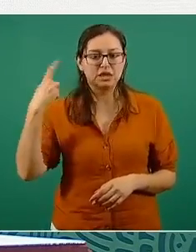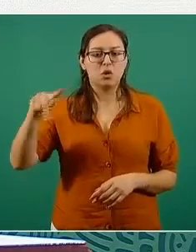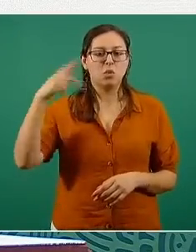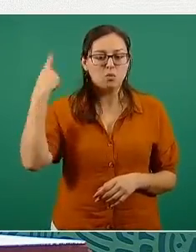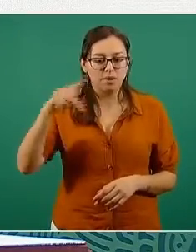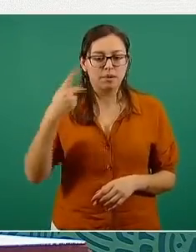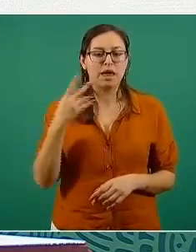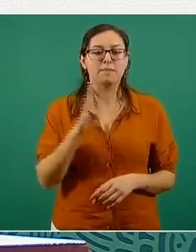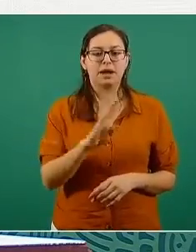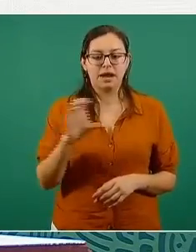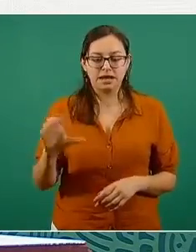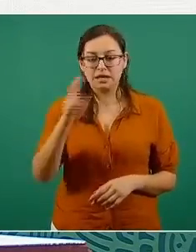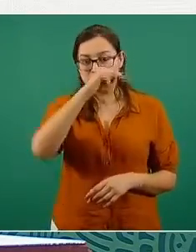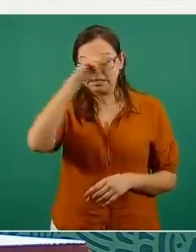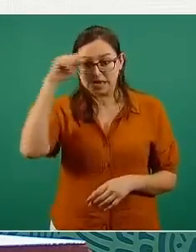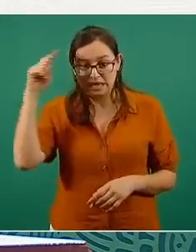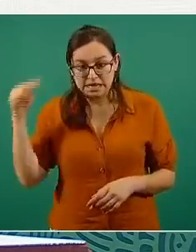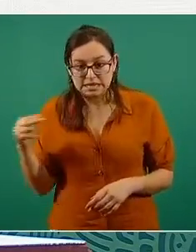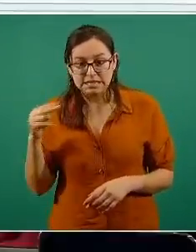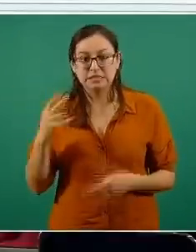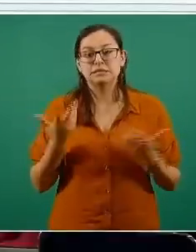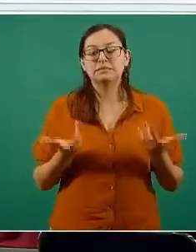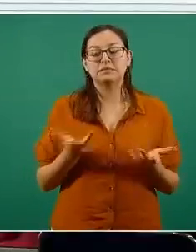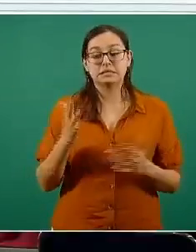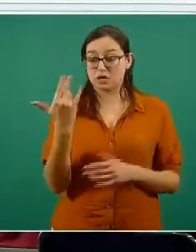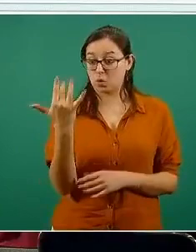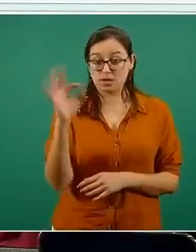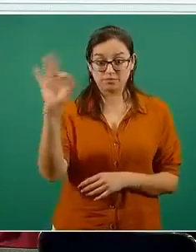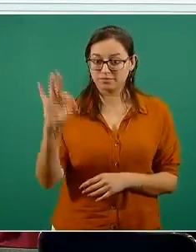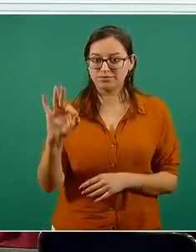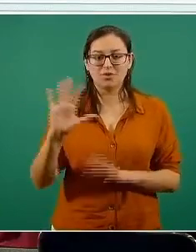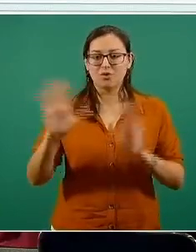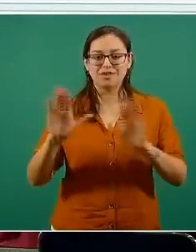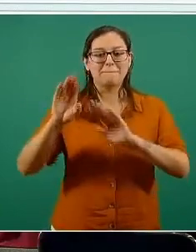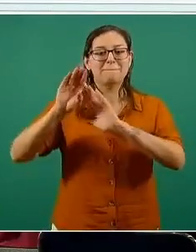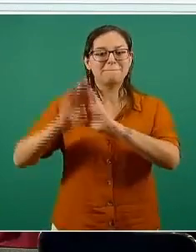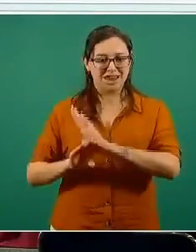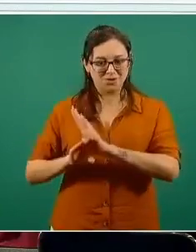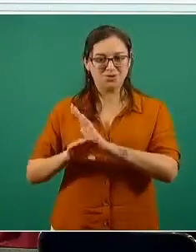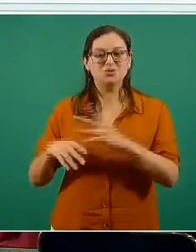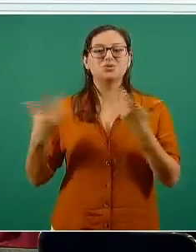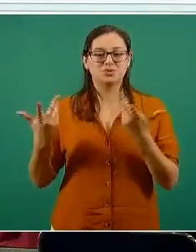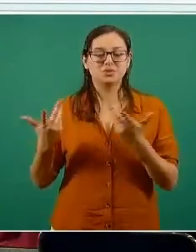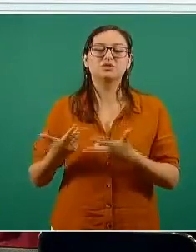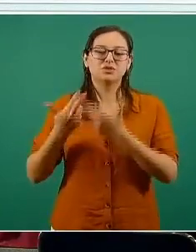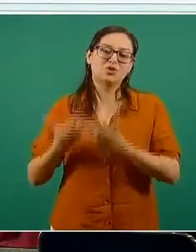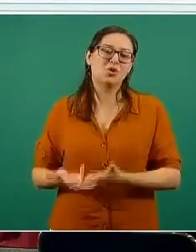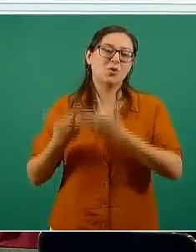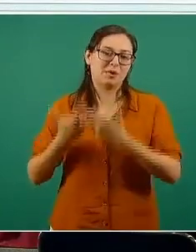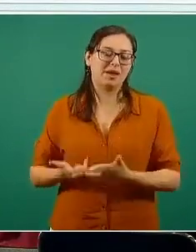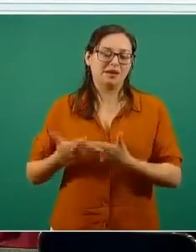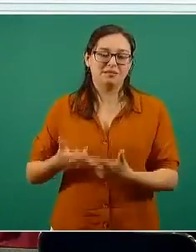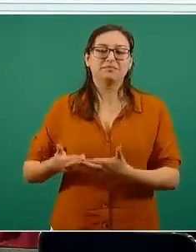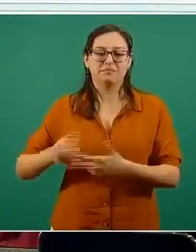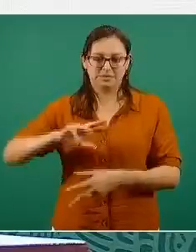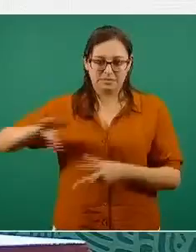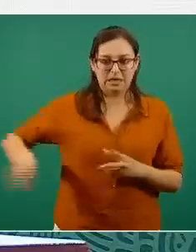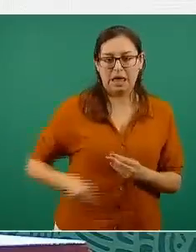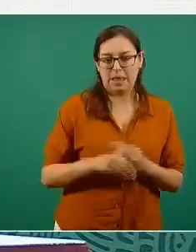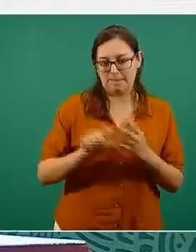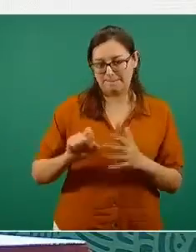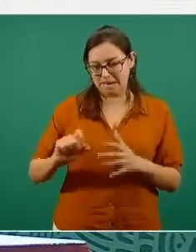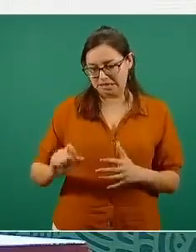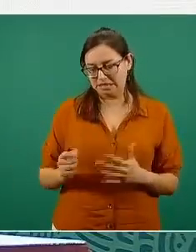Nayarit, y ahora están en este grupo de entidades con menos del 50%. Tenemos 5 entidades que